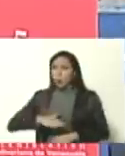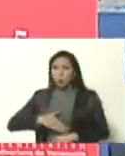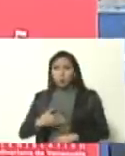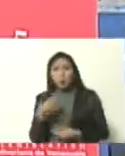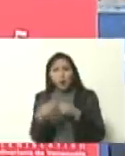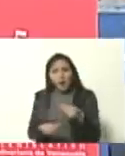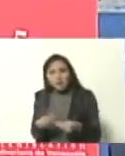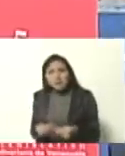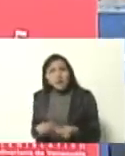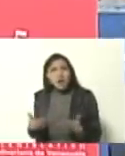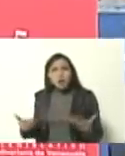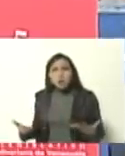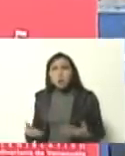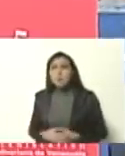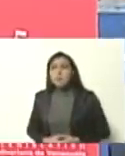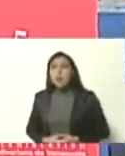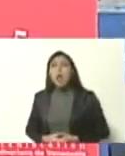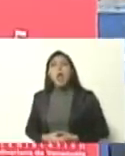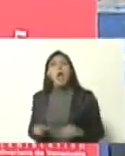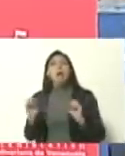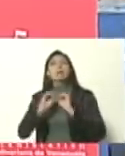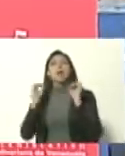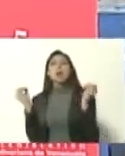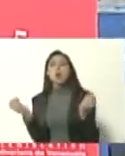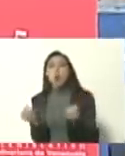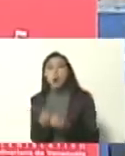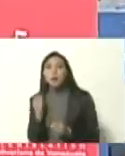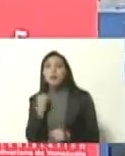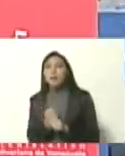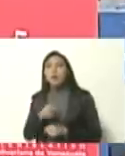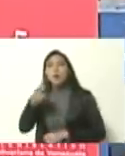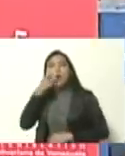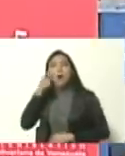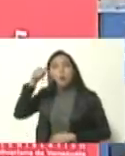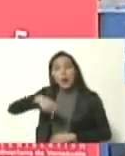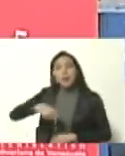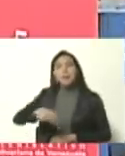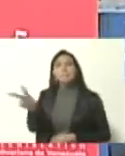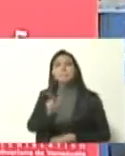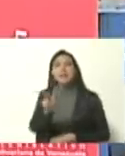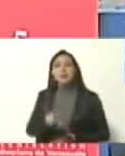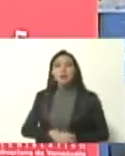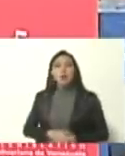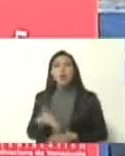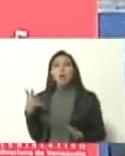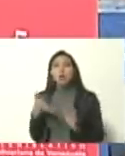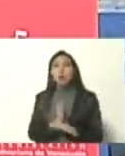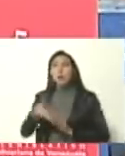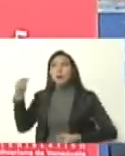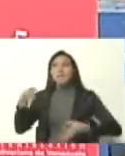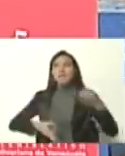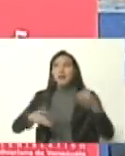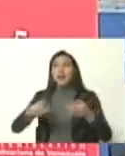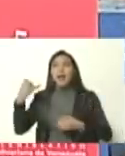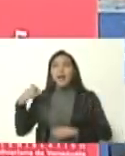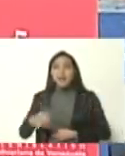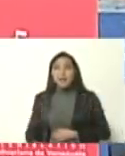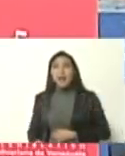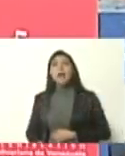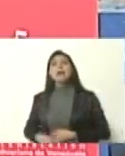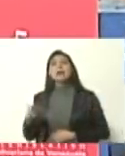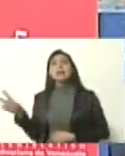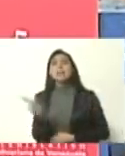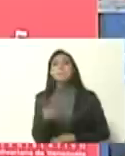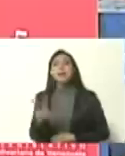la acción de los órganos de seguridad de Venezuela, de la Fiscalía General de la República Bolivariana de